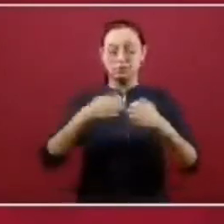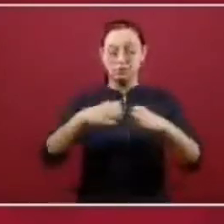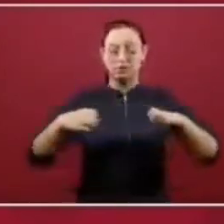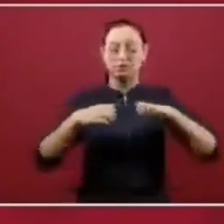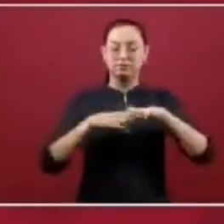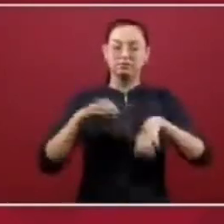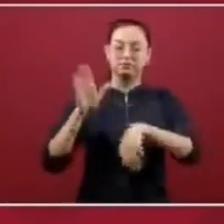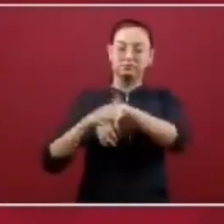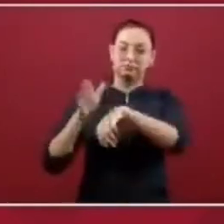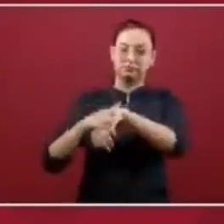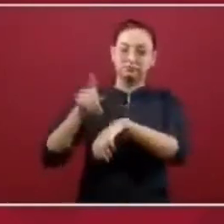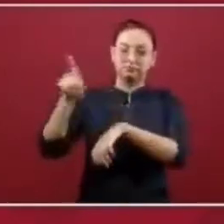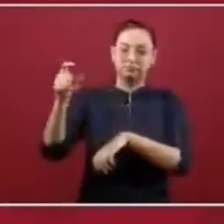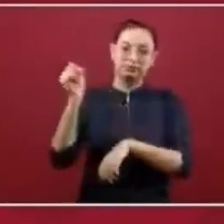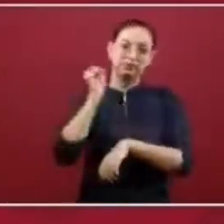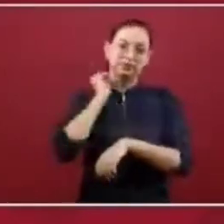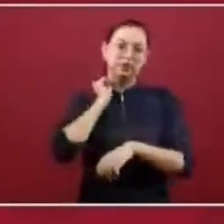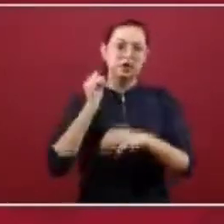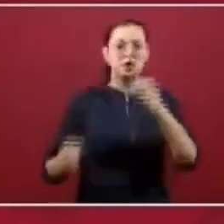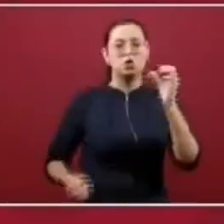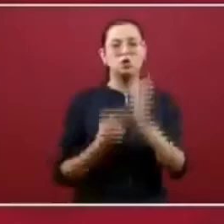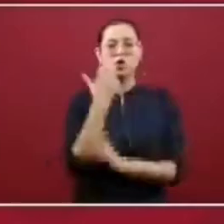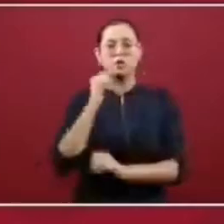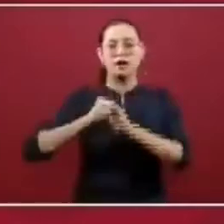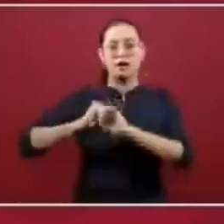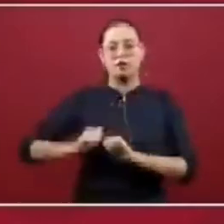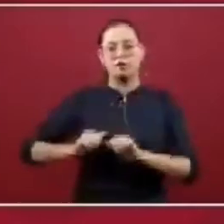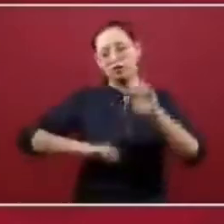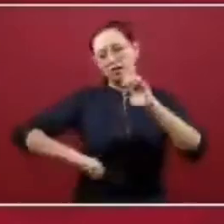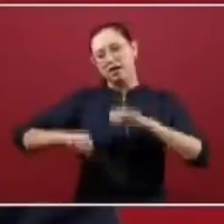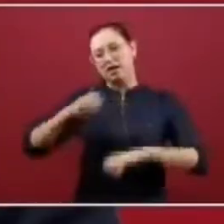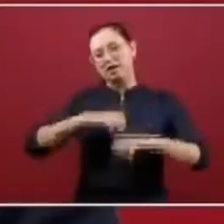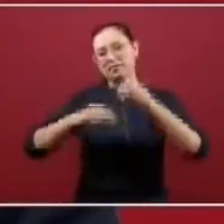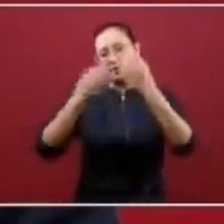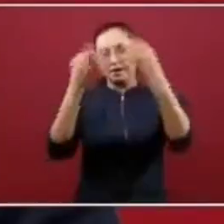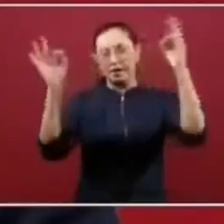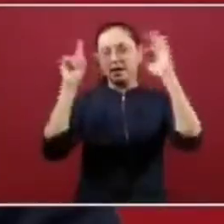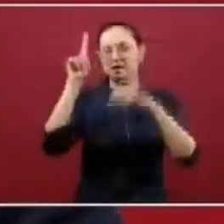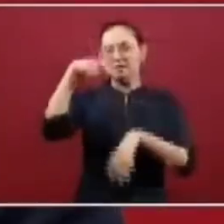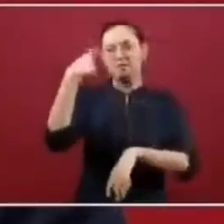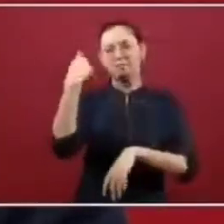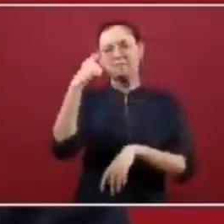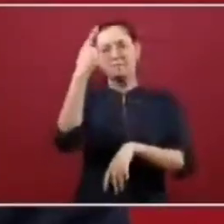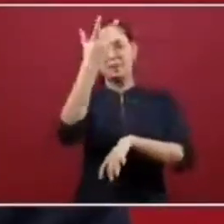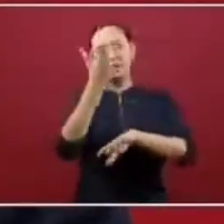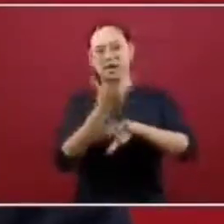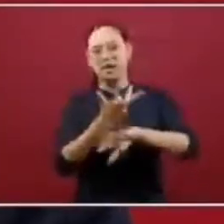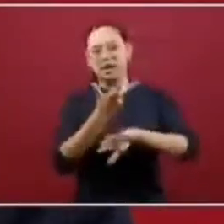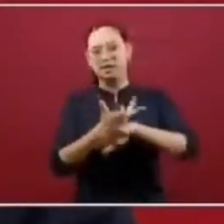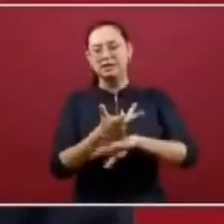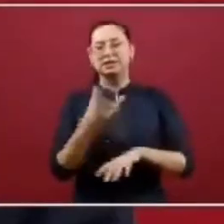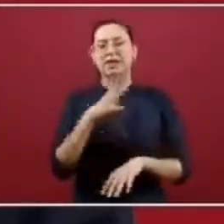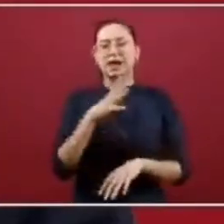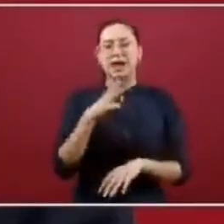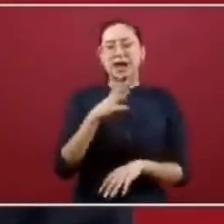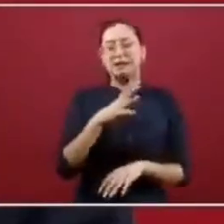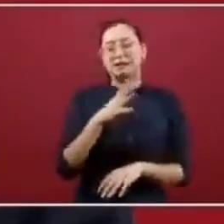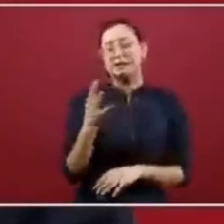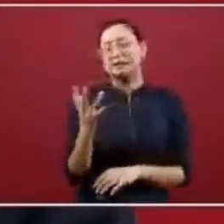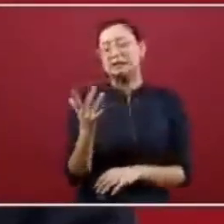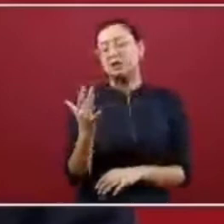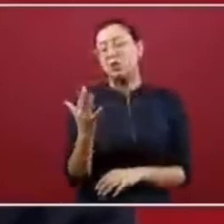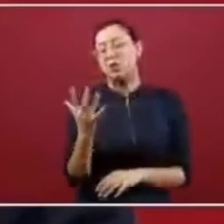a los nuevos cónsules en Estados Unidos. Son 50